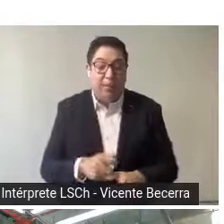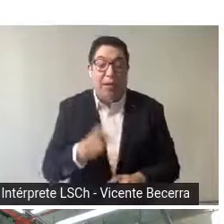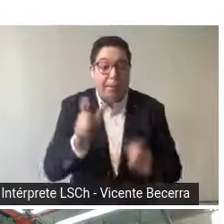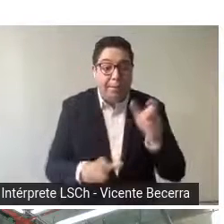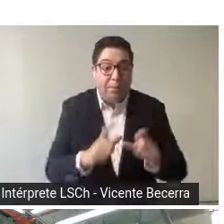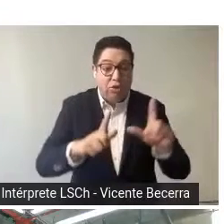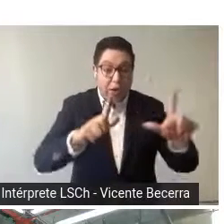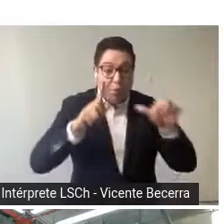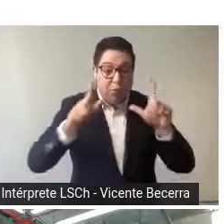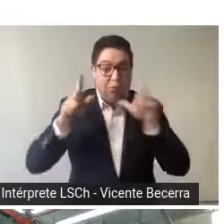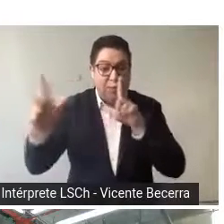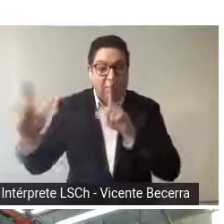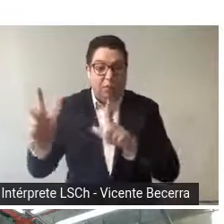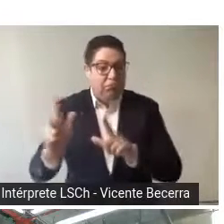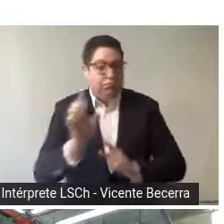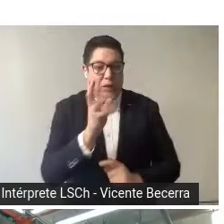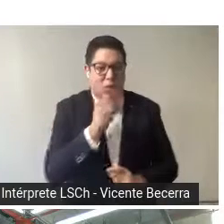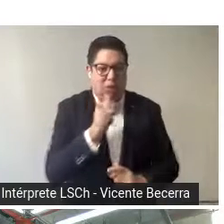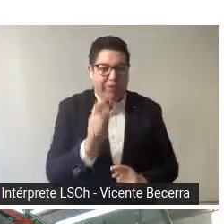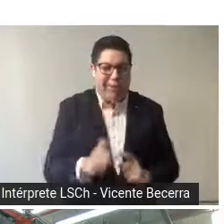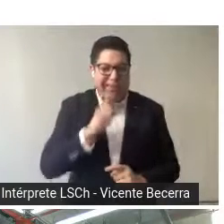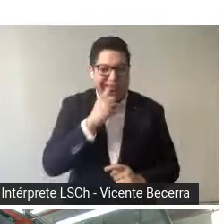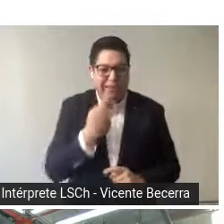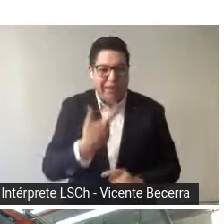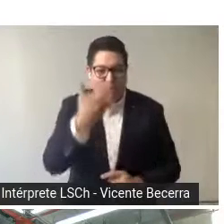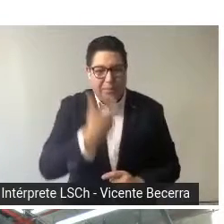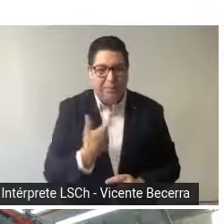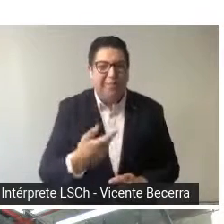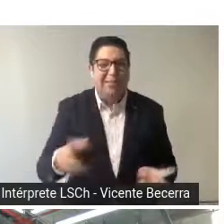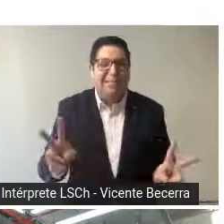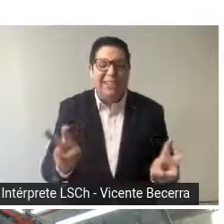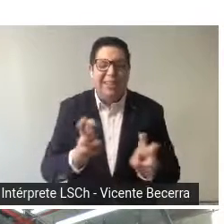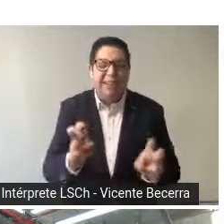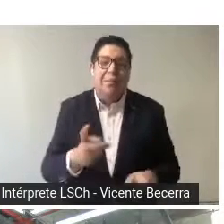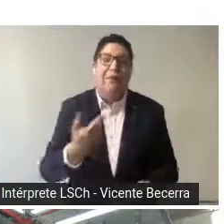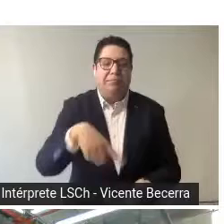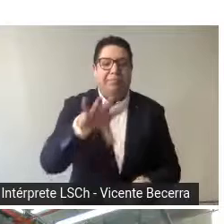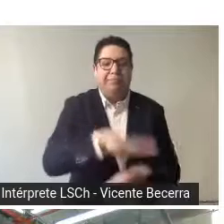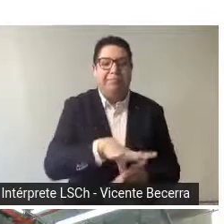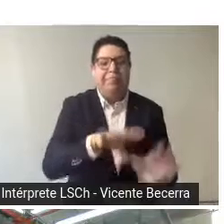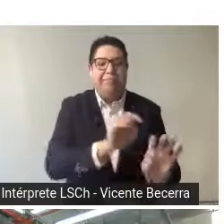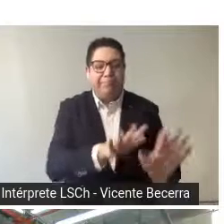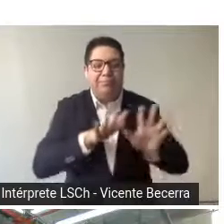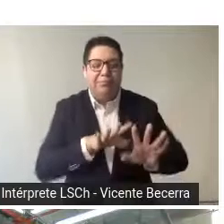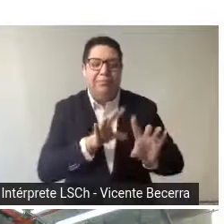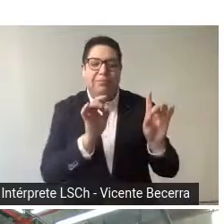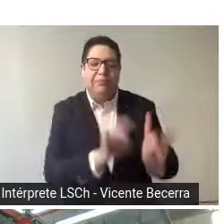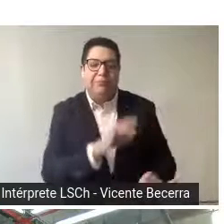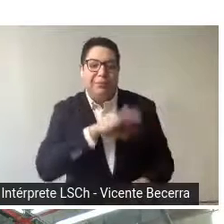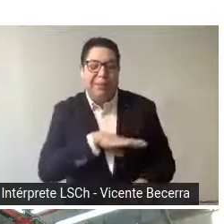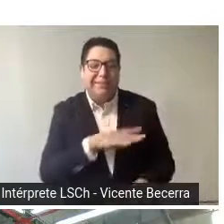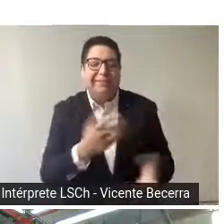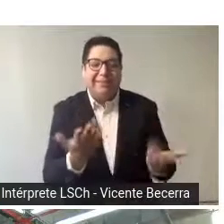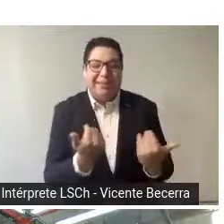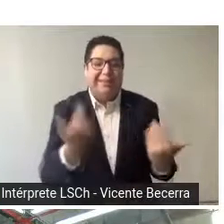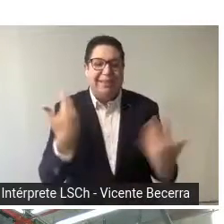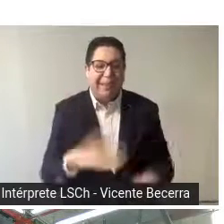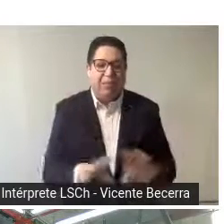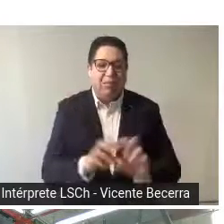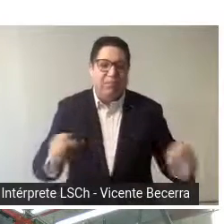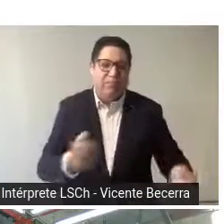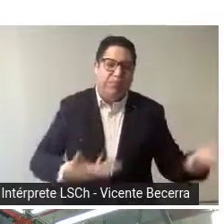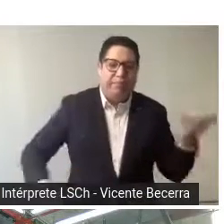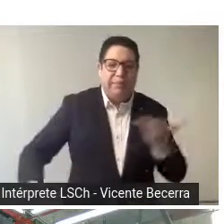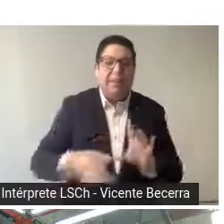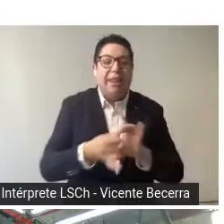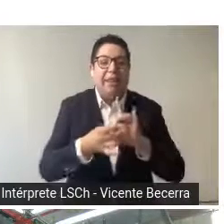protagonismos particulares. Aquí el único protagonista era el país. Chile quería esta fiesta democrática de la